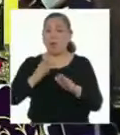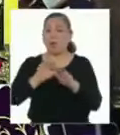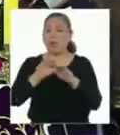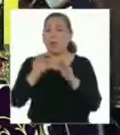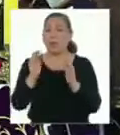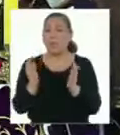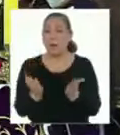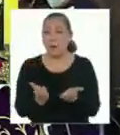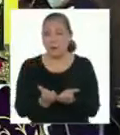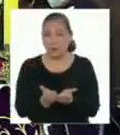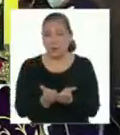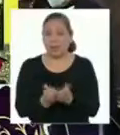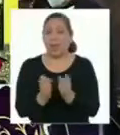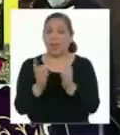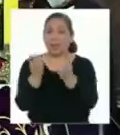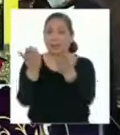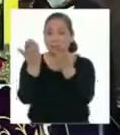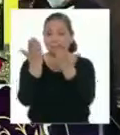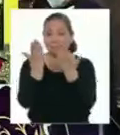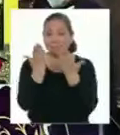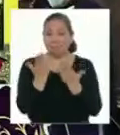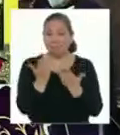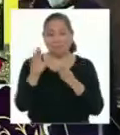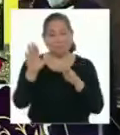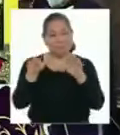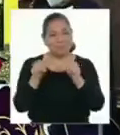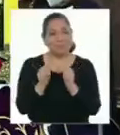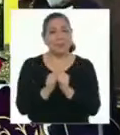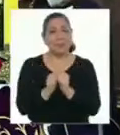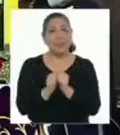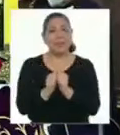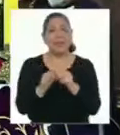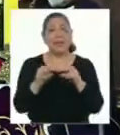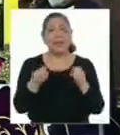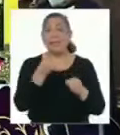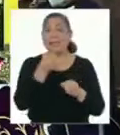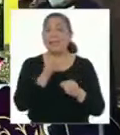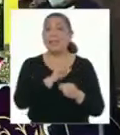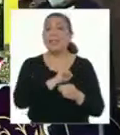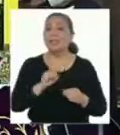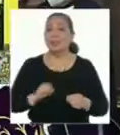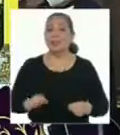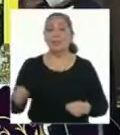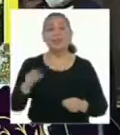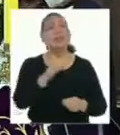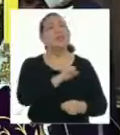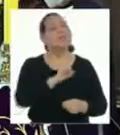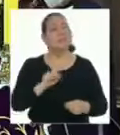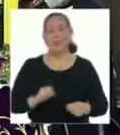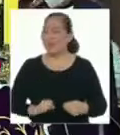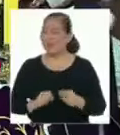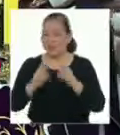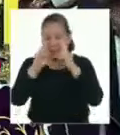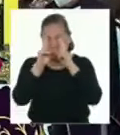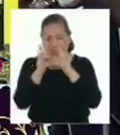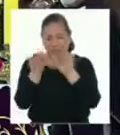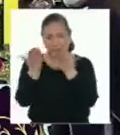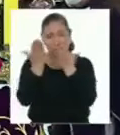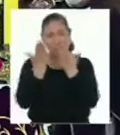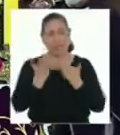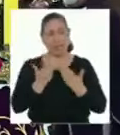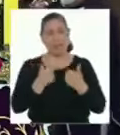mundo. Dichosas y dichosos los llamados a la cena del Señor. Señor, no soy